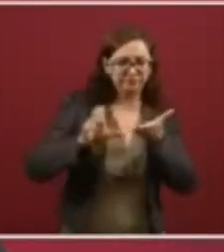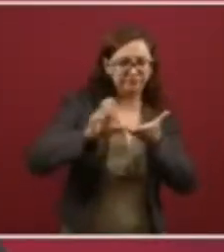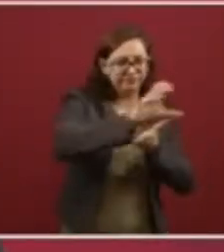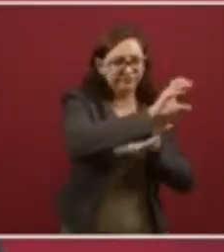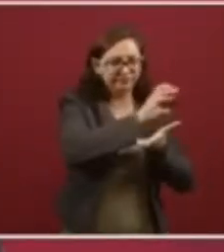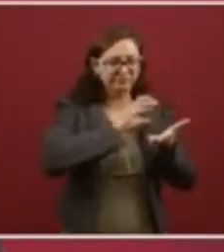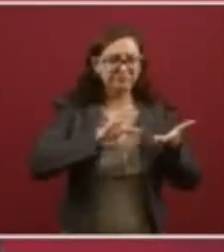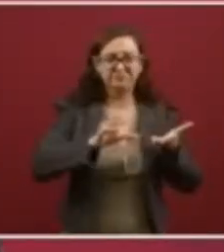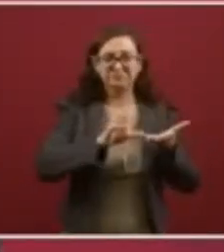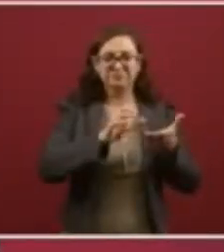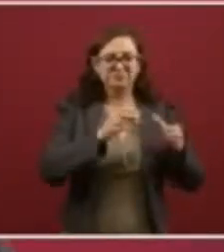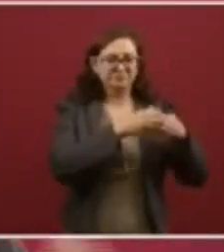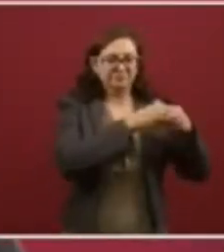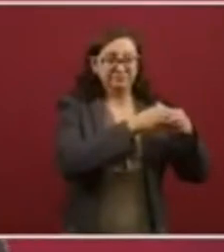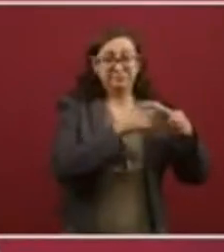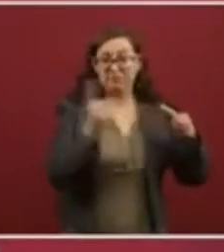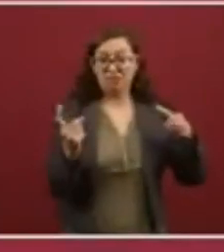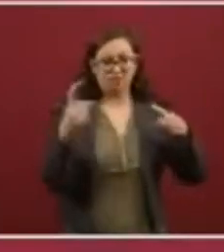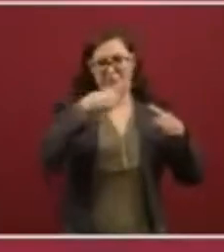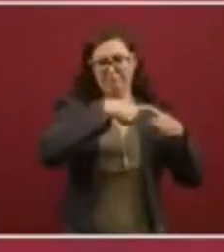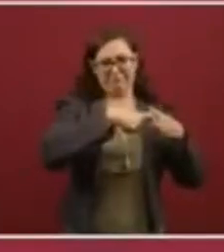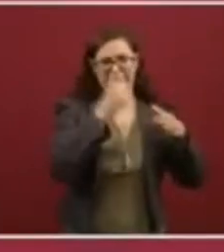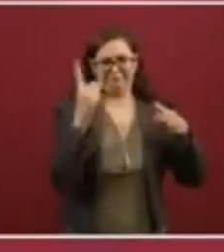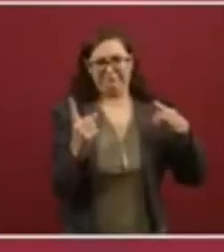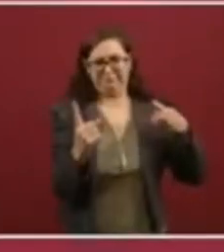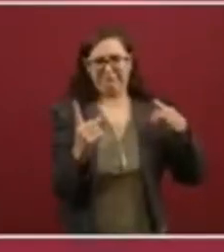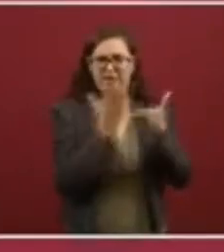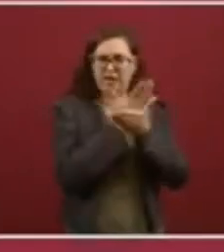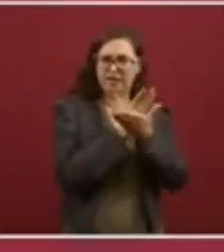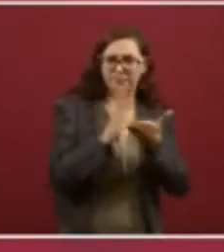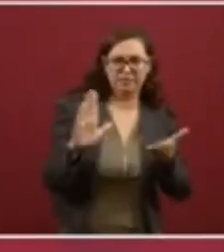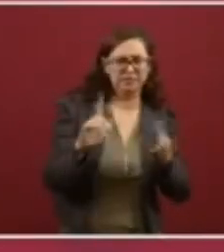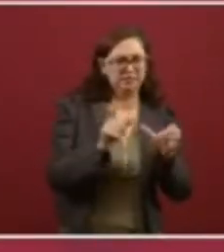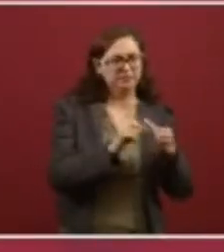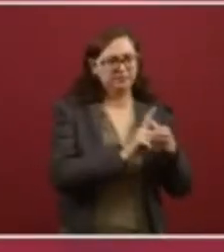bienes entre ellos, pues entonces